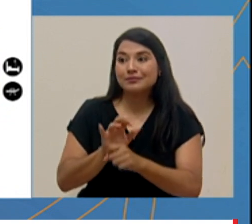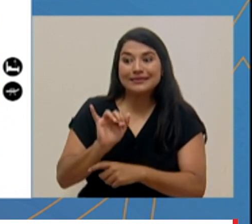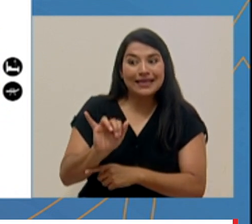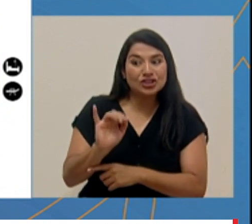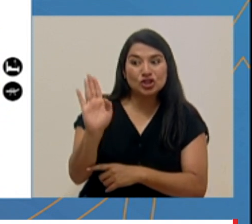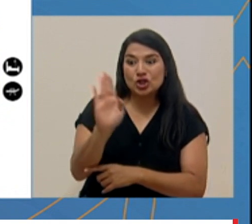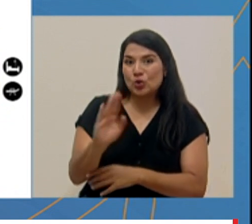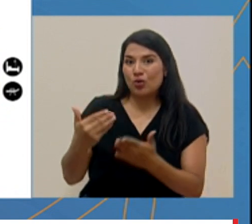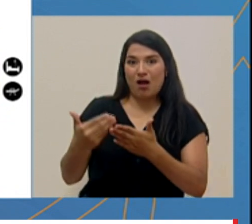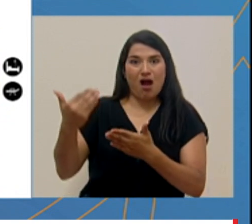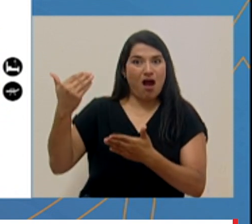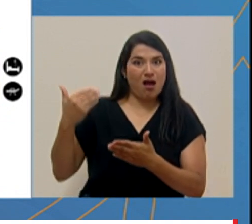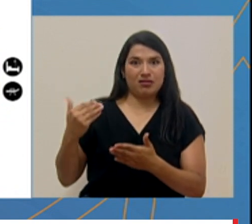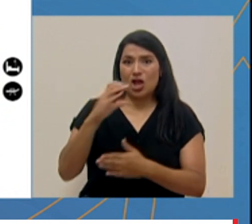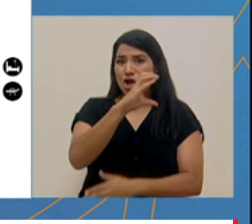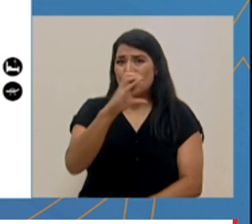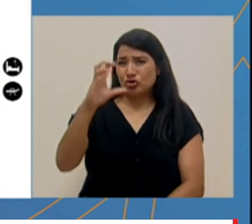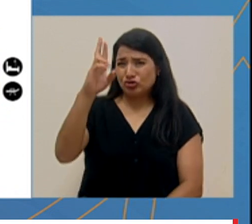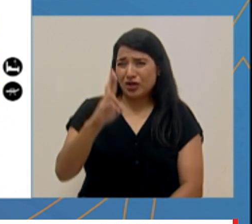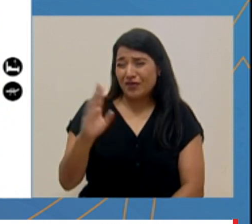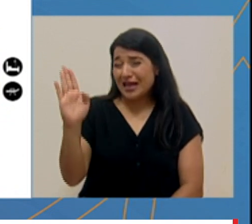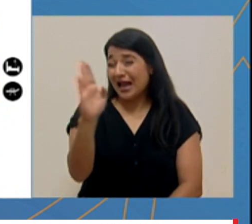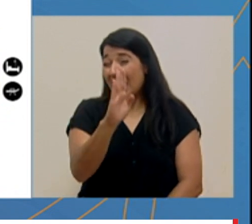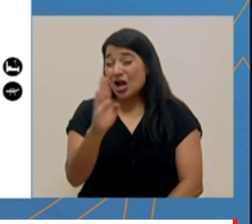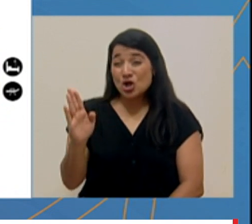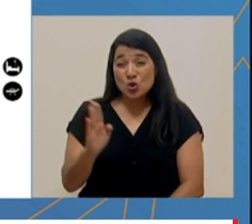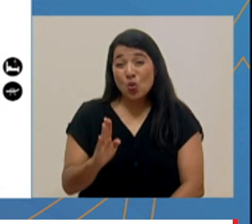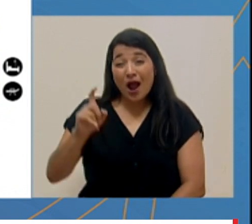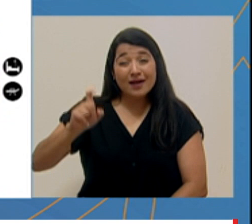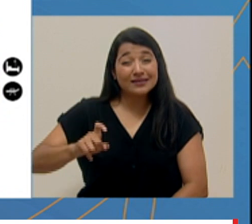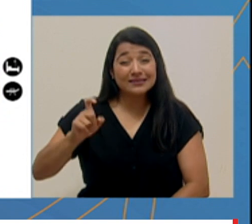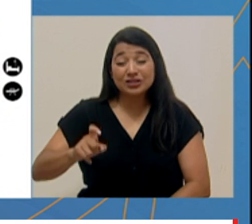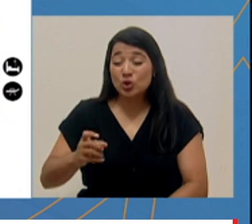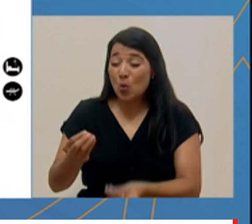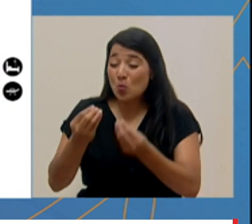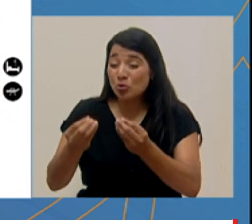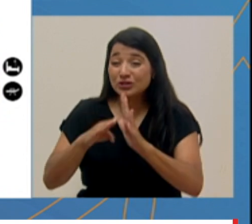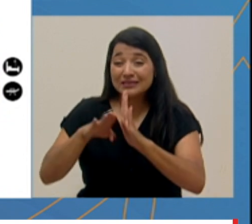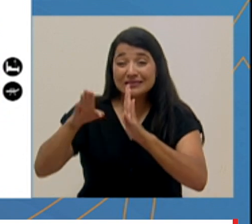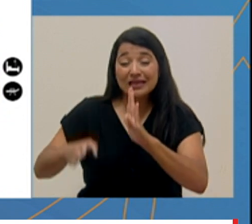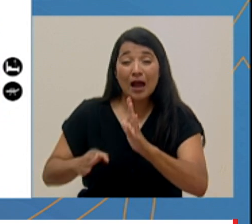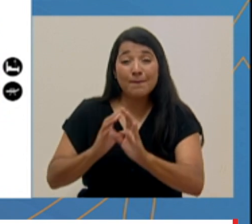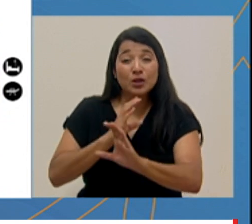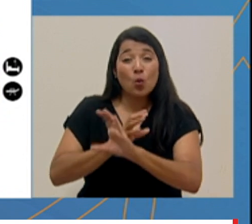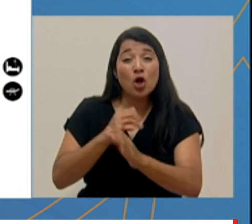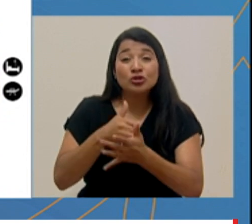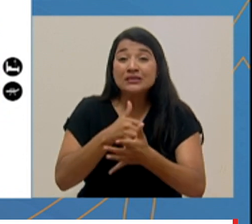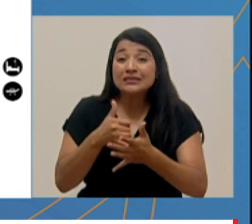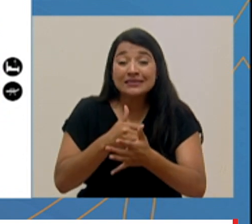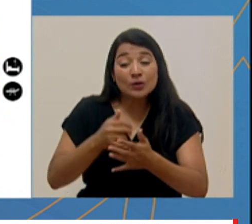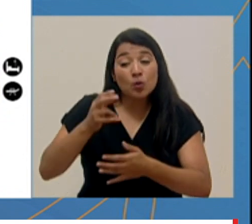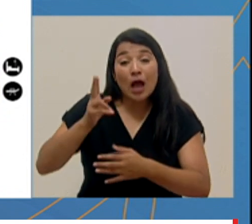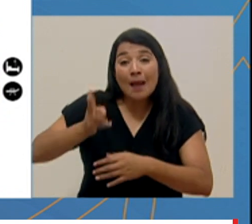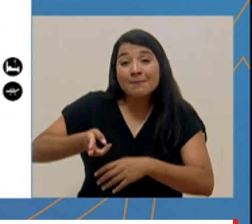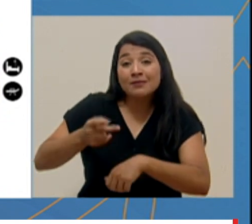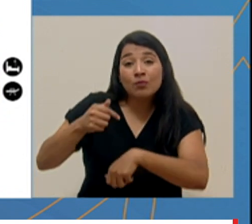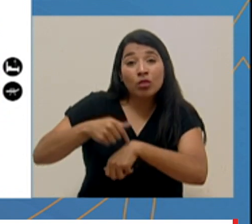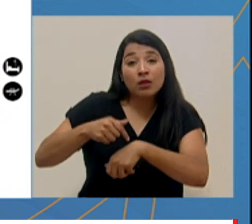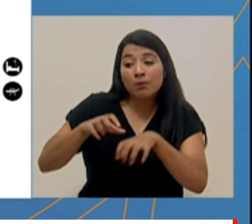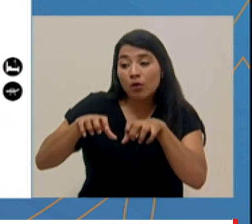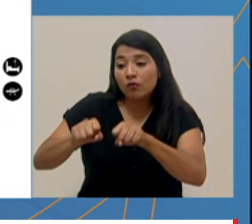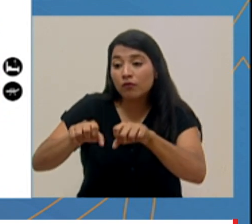país nunca ha tenido tantas camas UCI habilitadas al mismo tiempo como lo estamos viendo en este